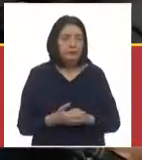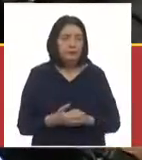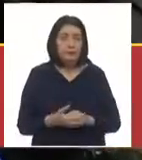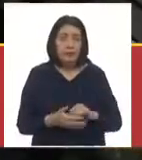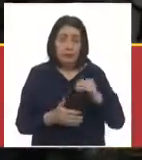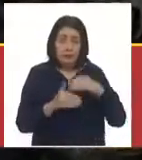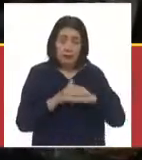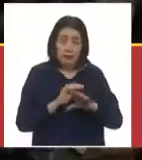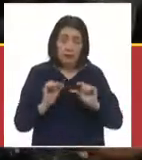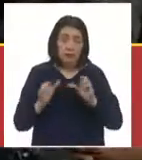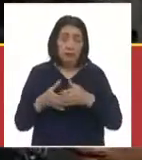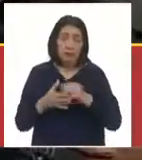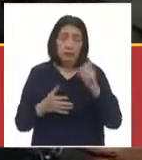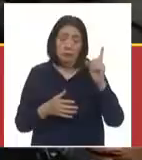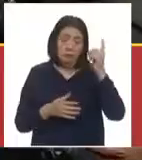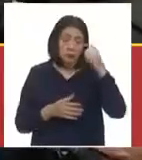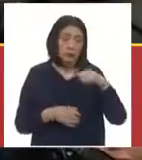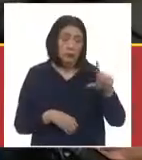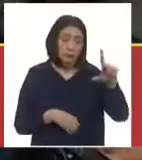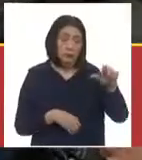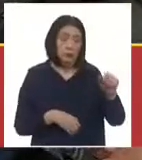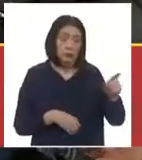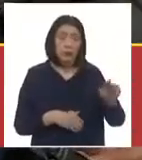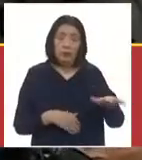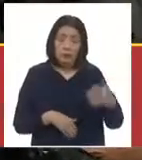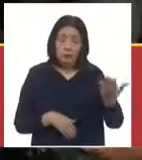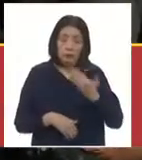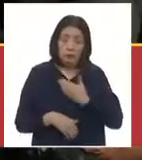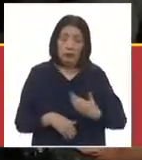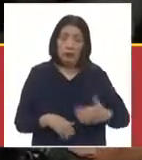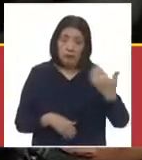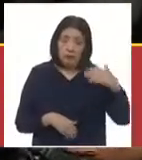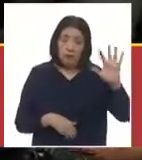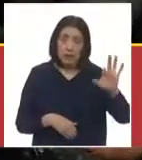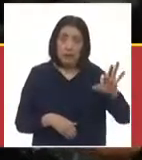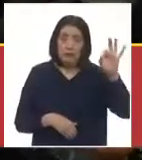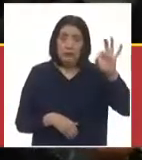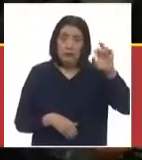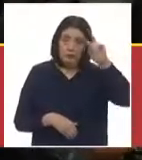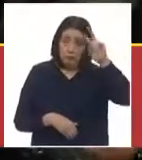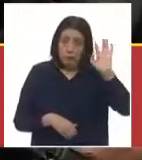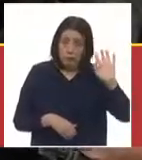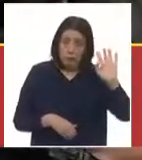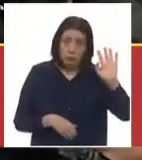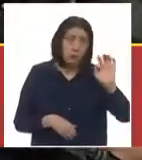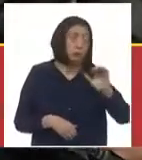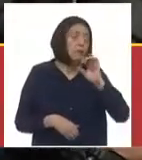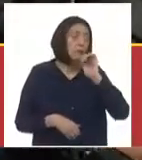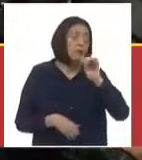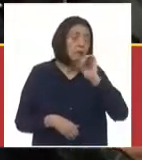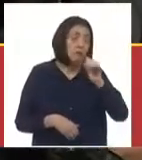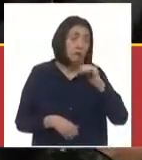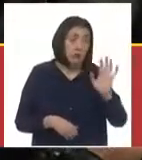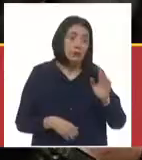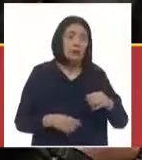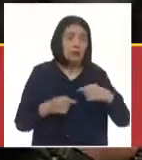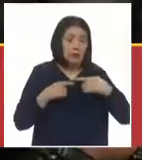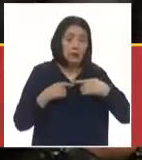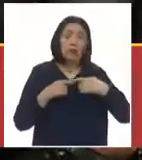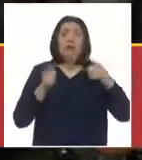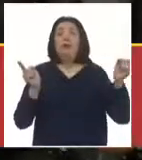Perú Libre nosotros sabemos que hay un presidente elegido en el Perú, que falta únicamente ser